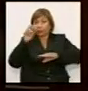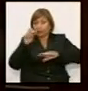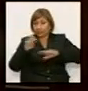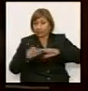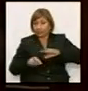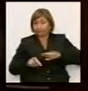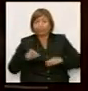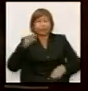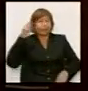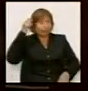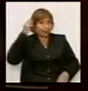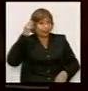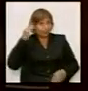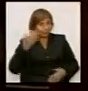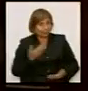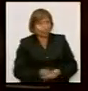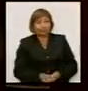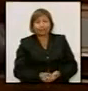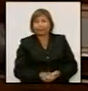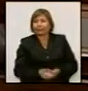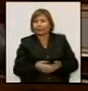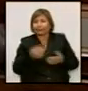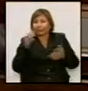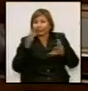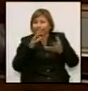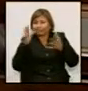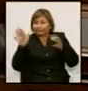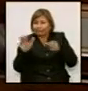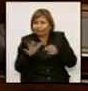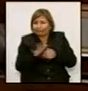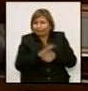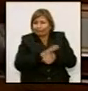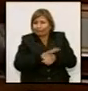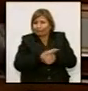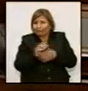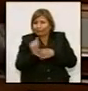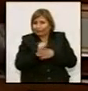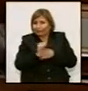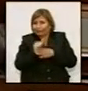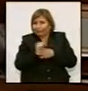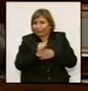la política, más completos en la tarea.